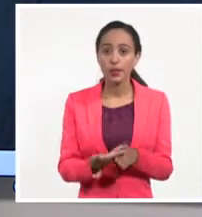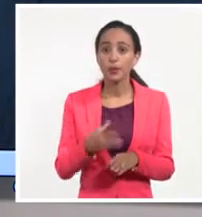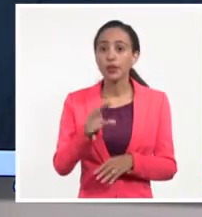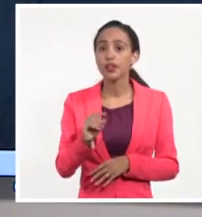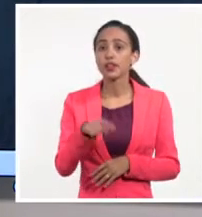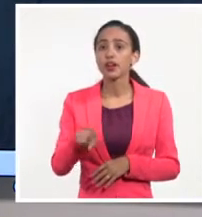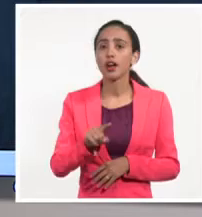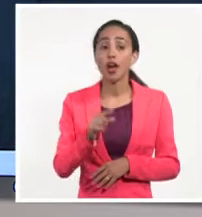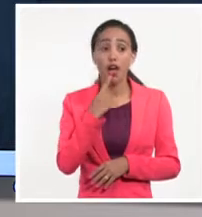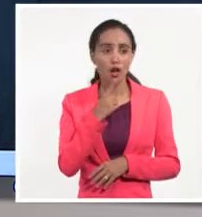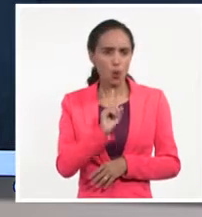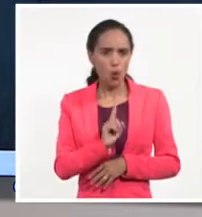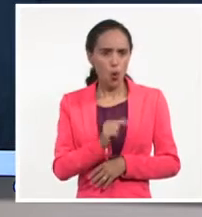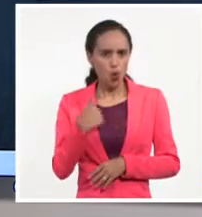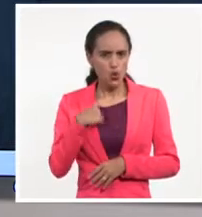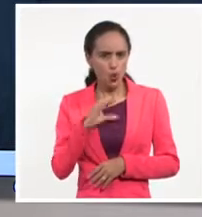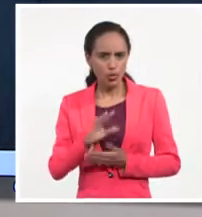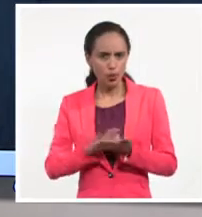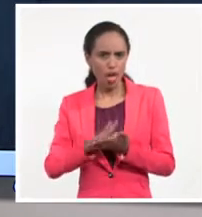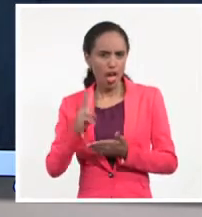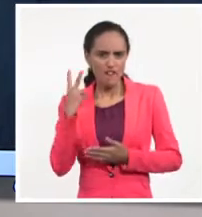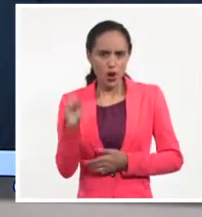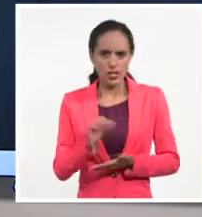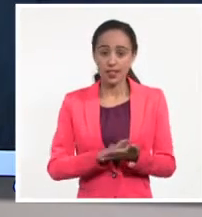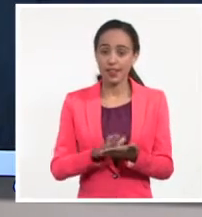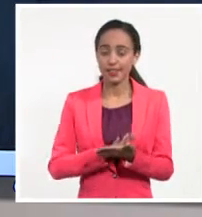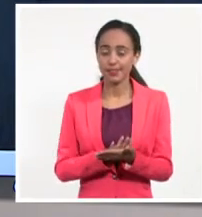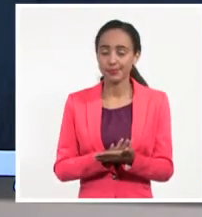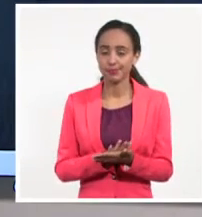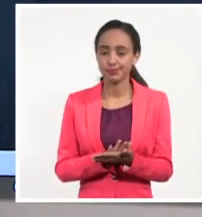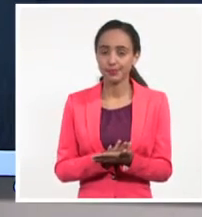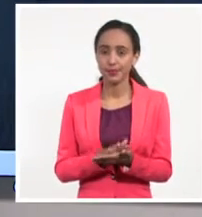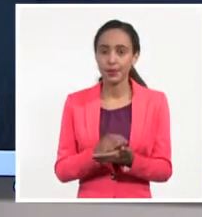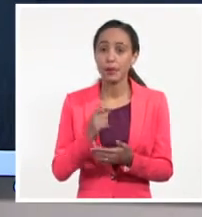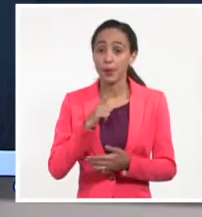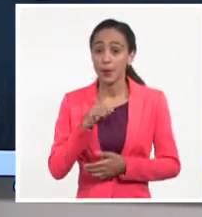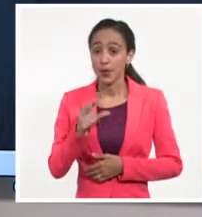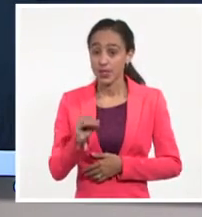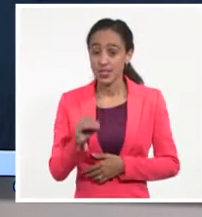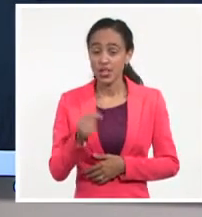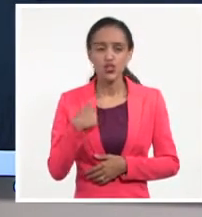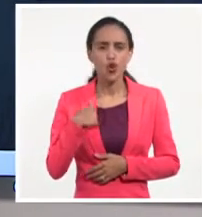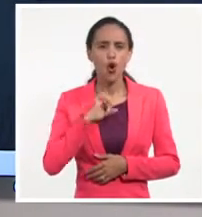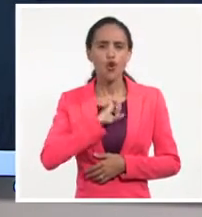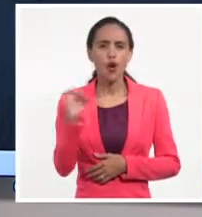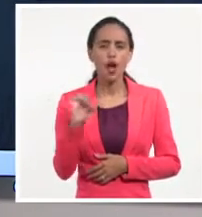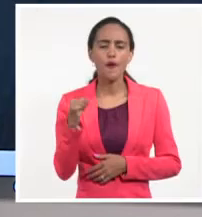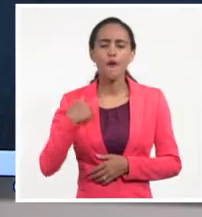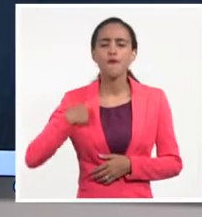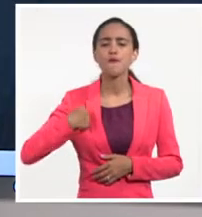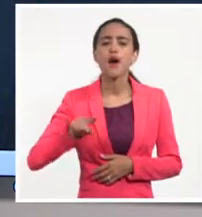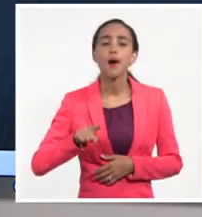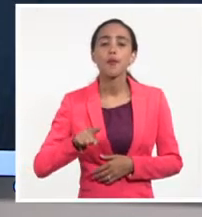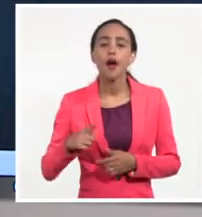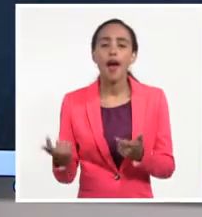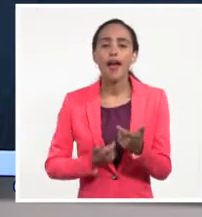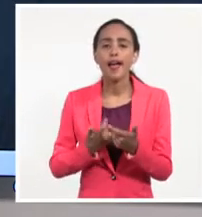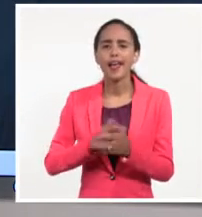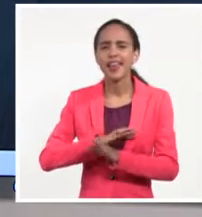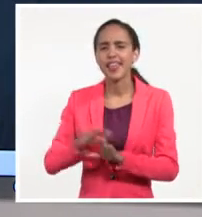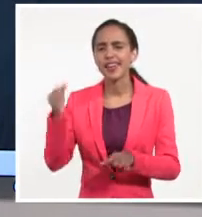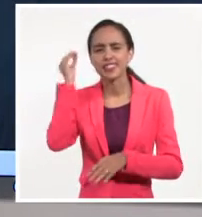estimulan la violencia. Pero también ha dicho que de no ganar, y cito, iremos a la guerra, y esa guerra ya tiene